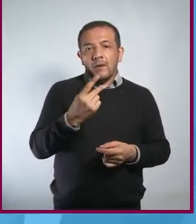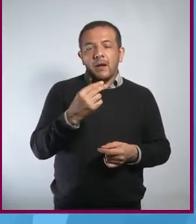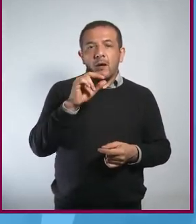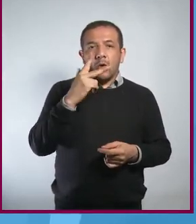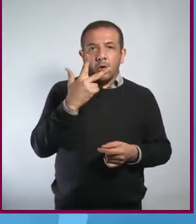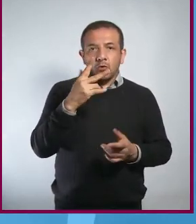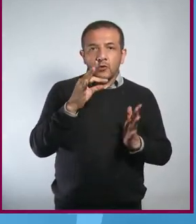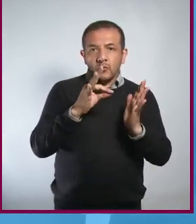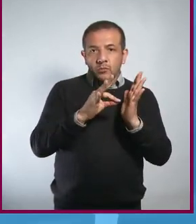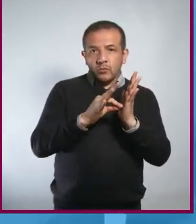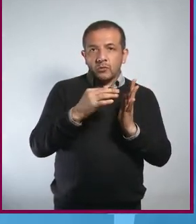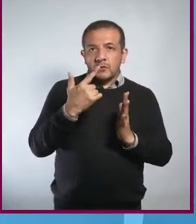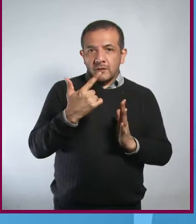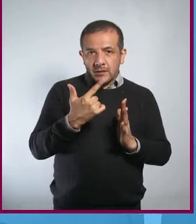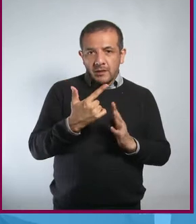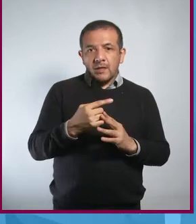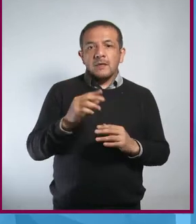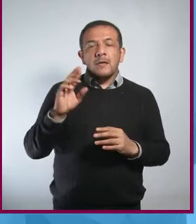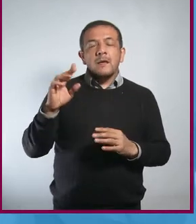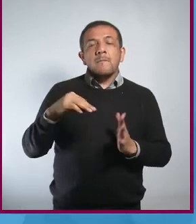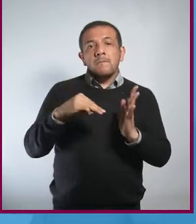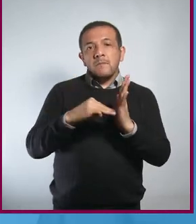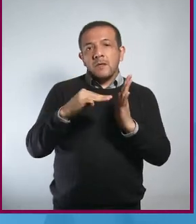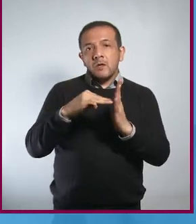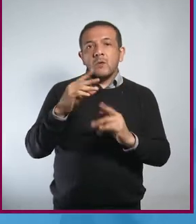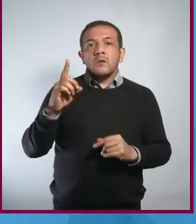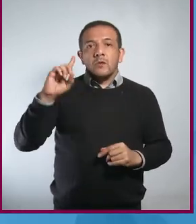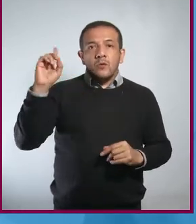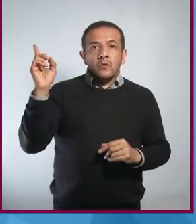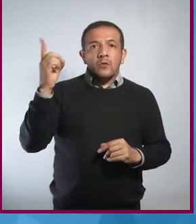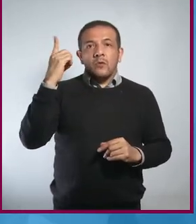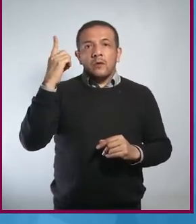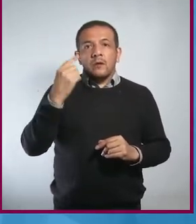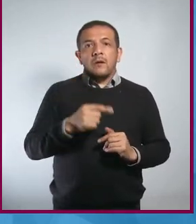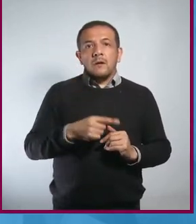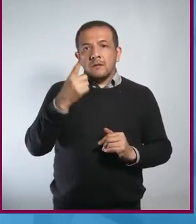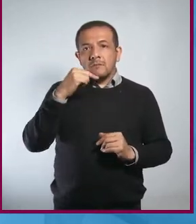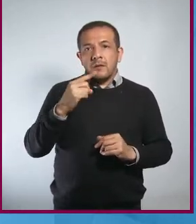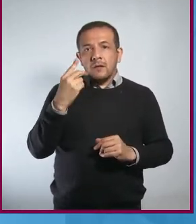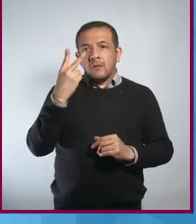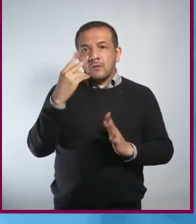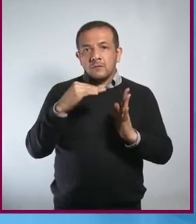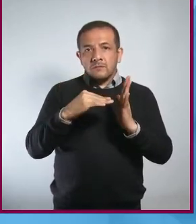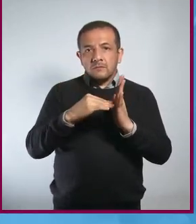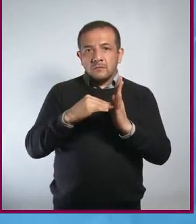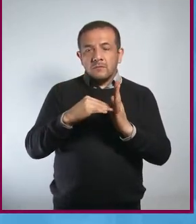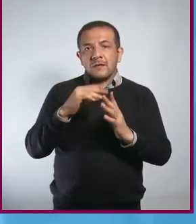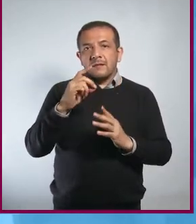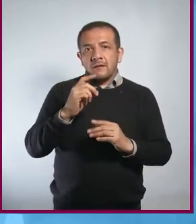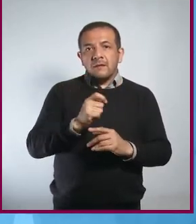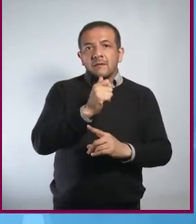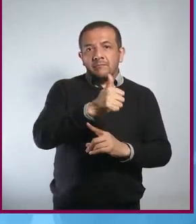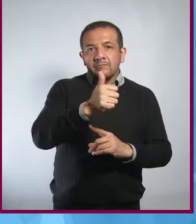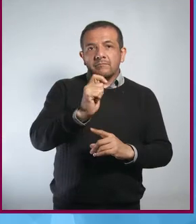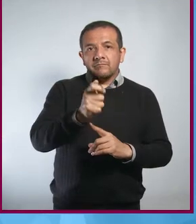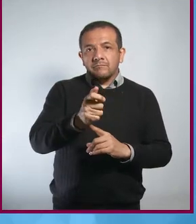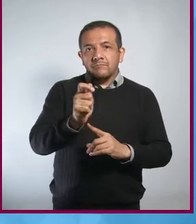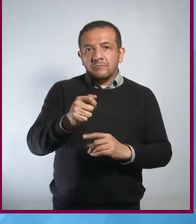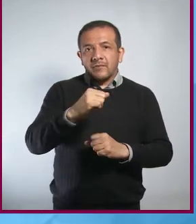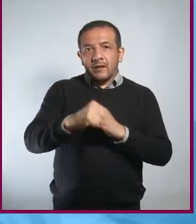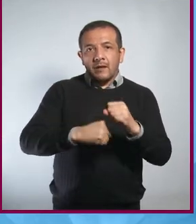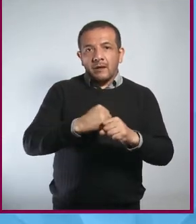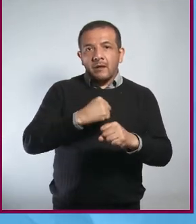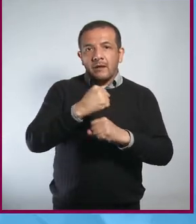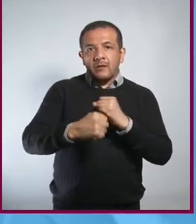millones de dólares estadounidenses anuales para el 2030. Con todos los colaboradores unidos,